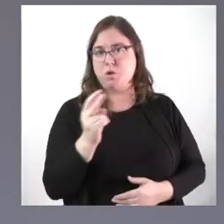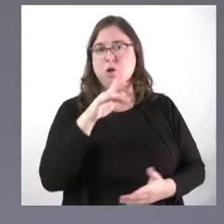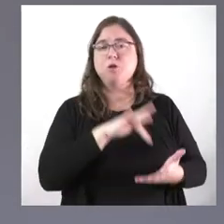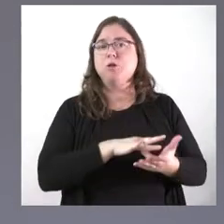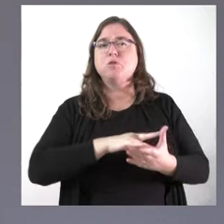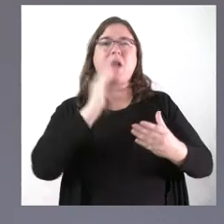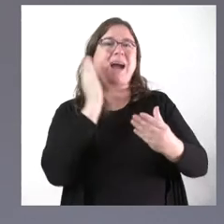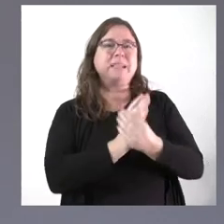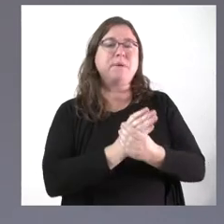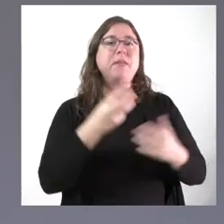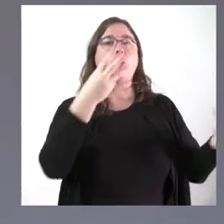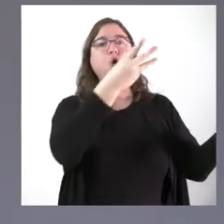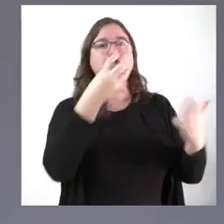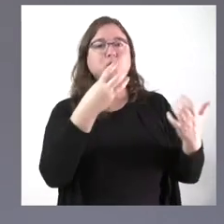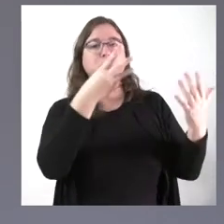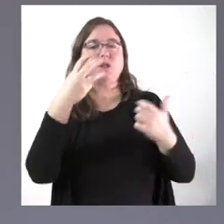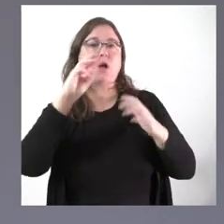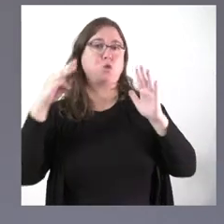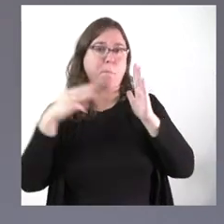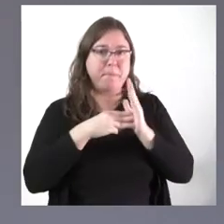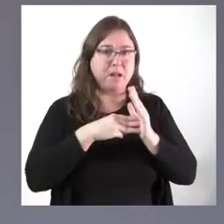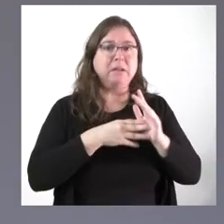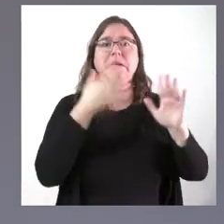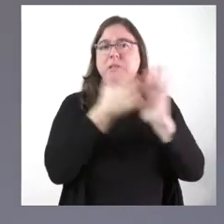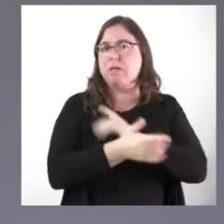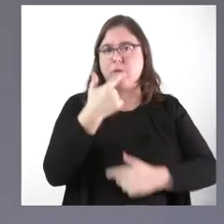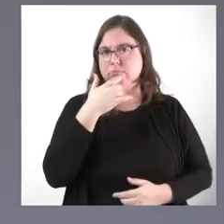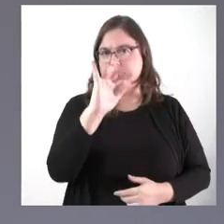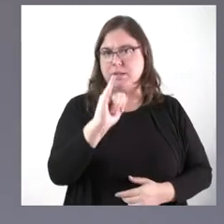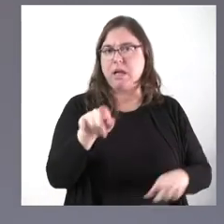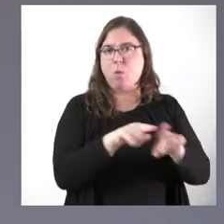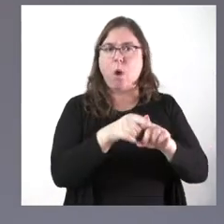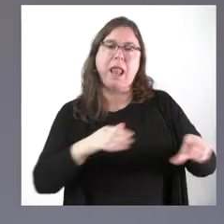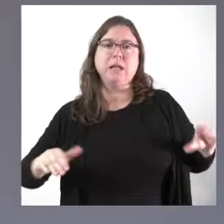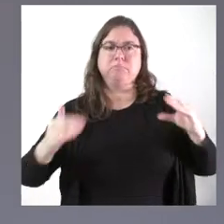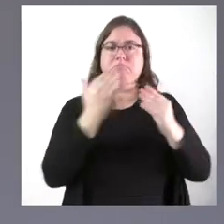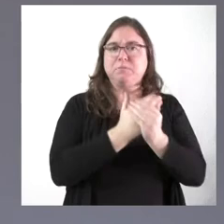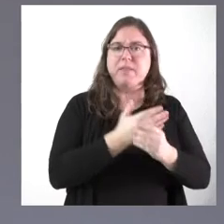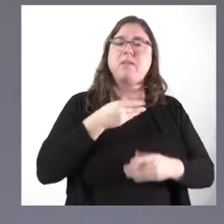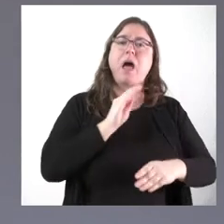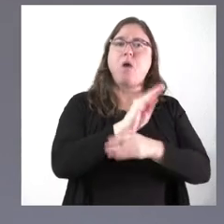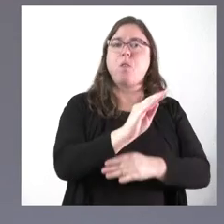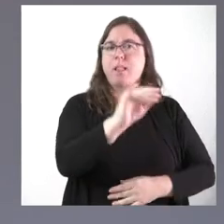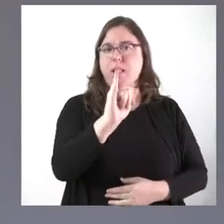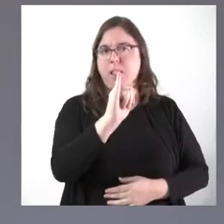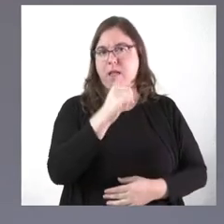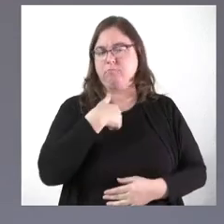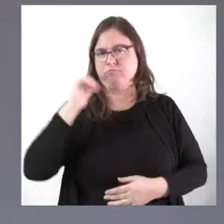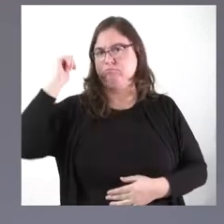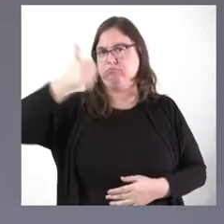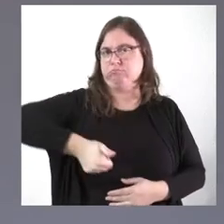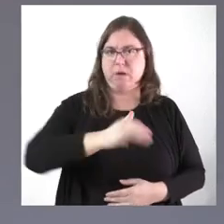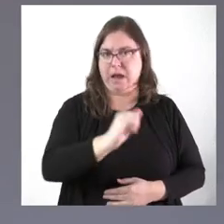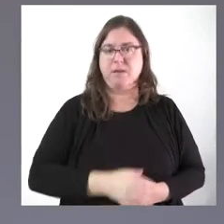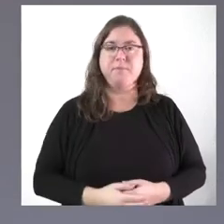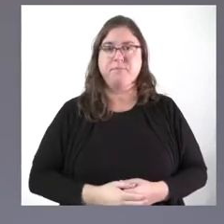ya por un importe de 888.000 y estamos por lo tanto recibiendo esos expedientes de esas ayudas que ya están desde hace tiempo a disposición